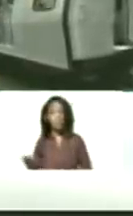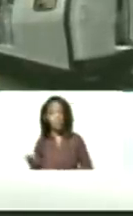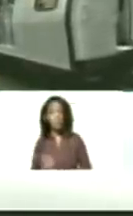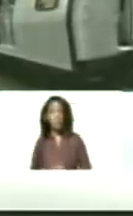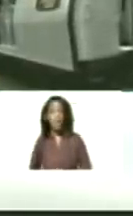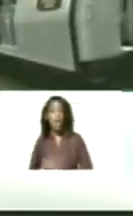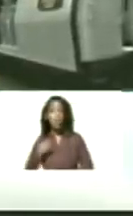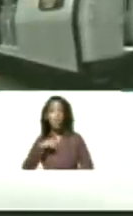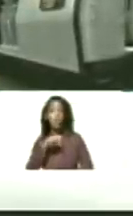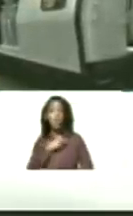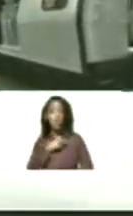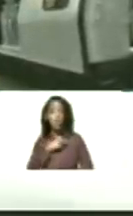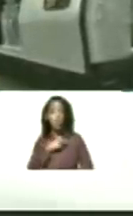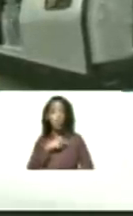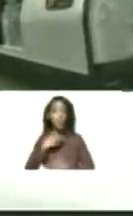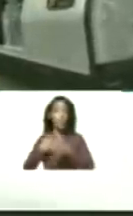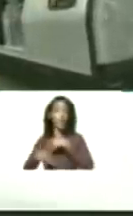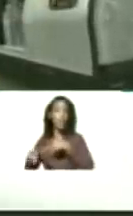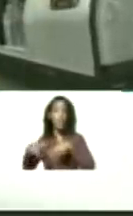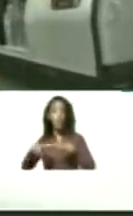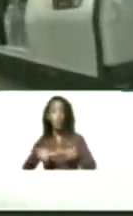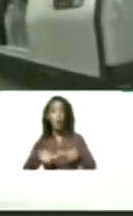Estábamos nosotros en un lugar de Caracas.